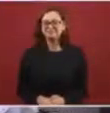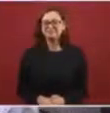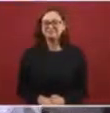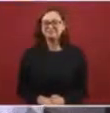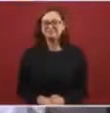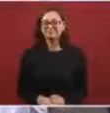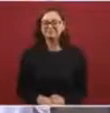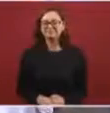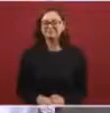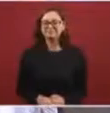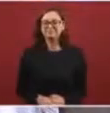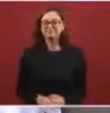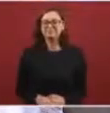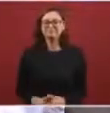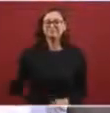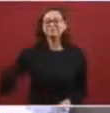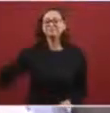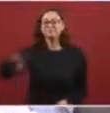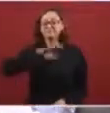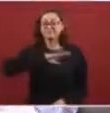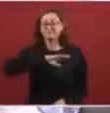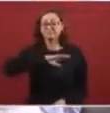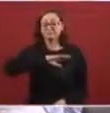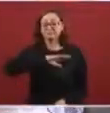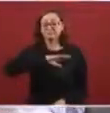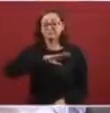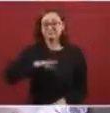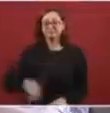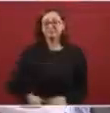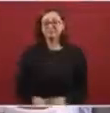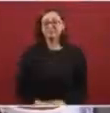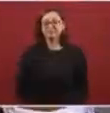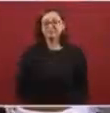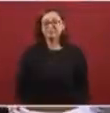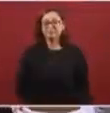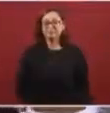Atención, saludar ya.